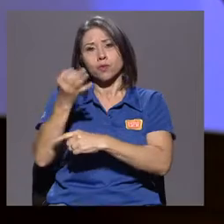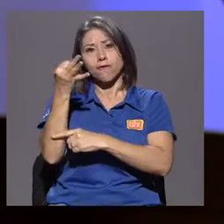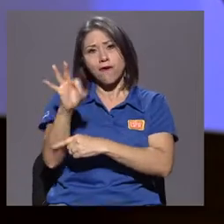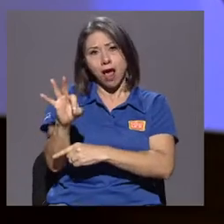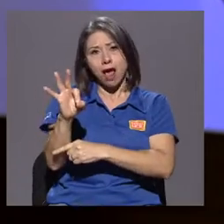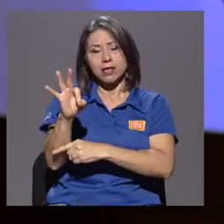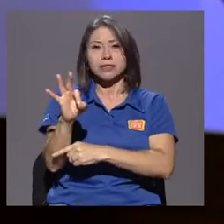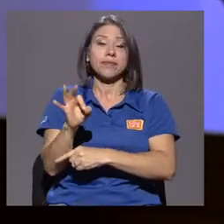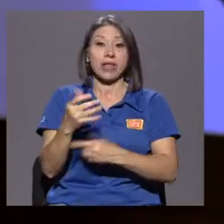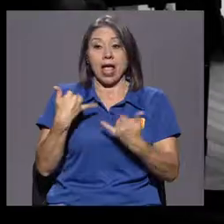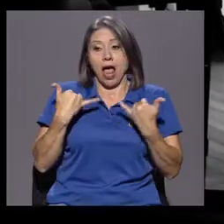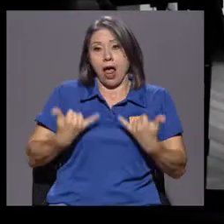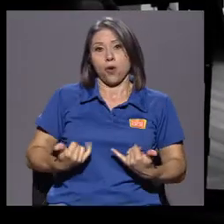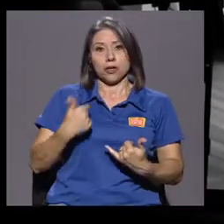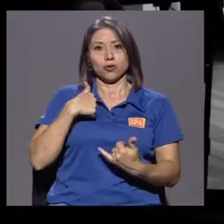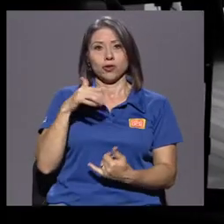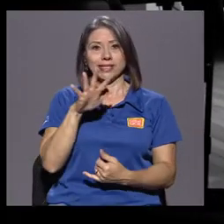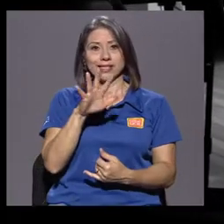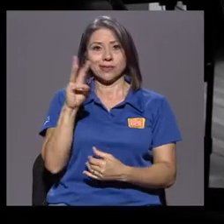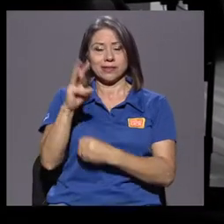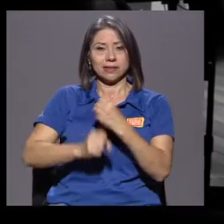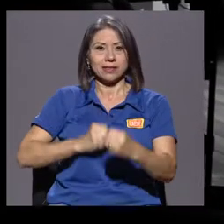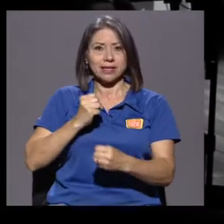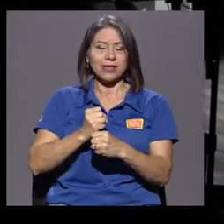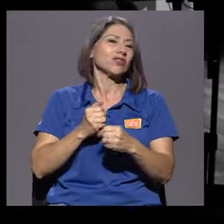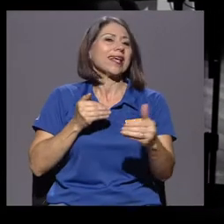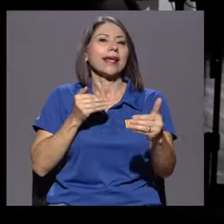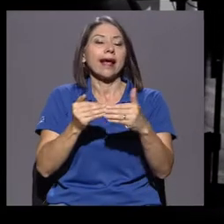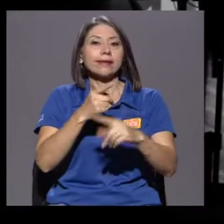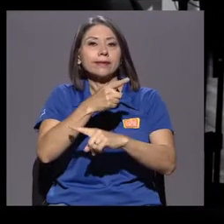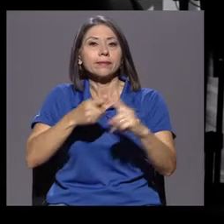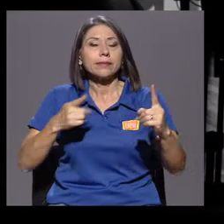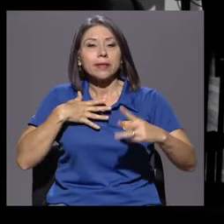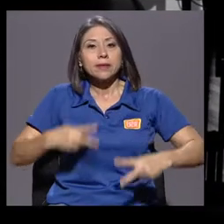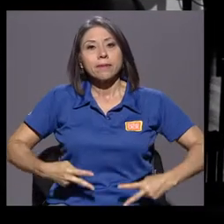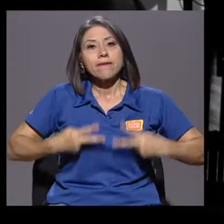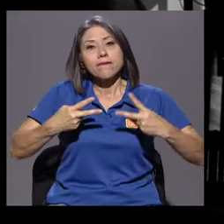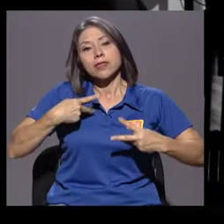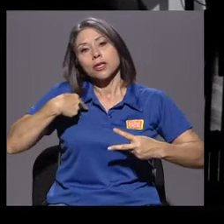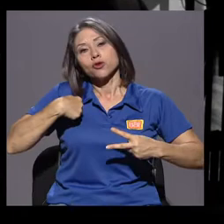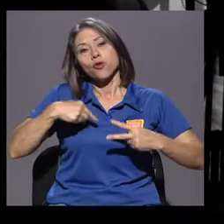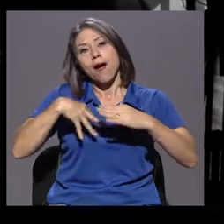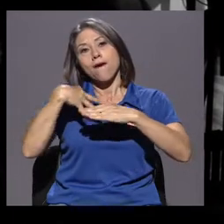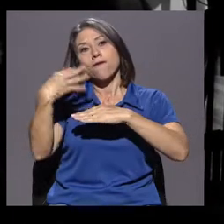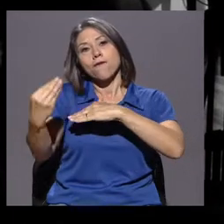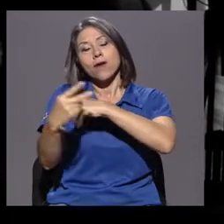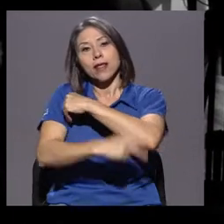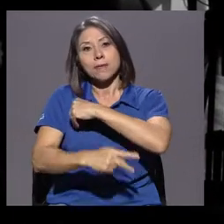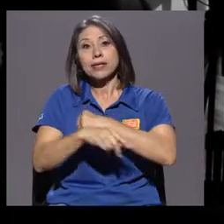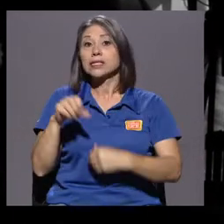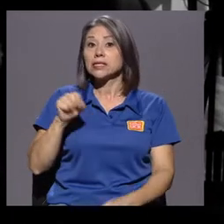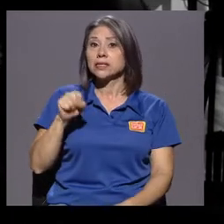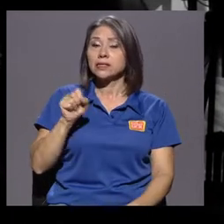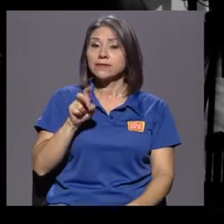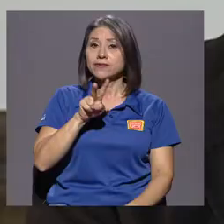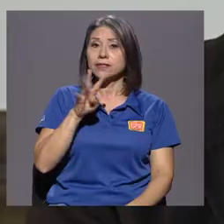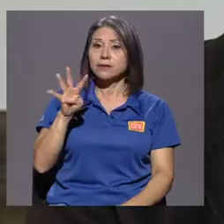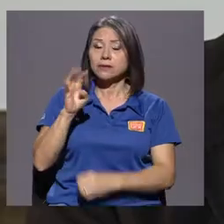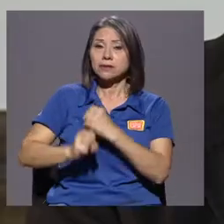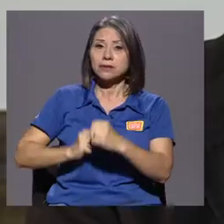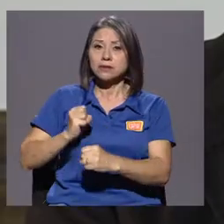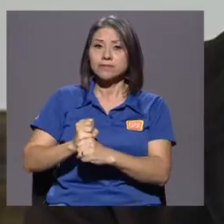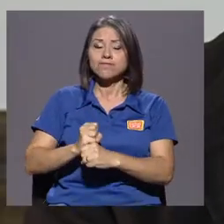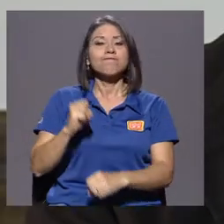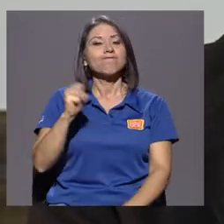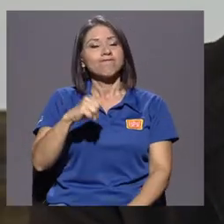tengo 56 he pasado casi la mitad de mi vida afuera y 24 años pero la